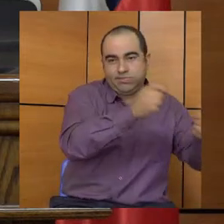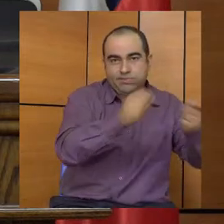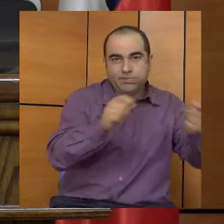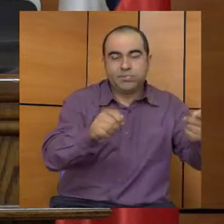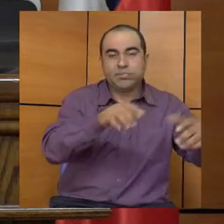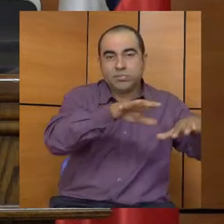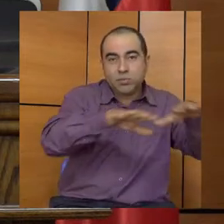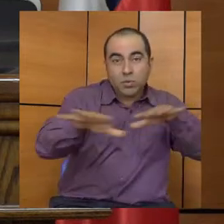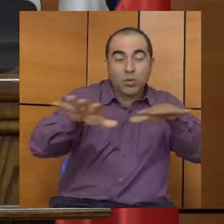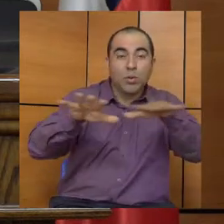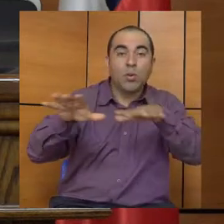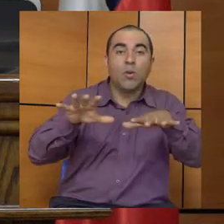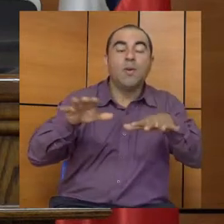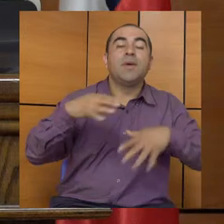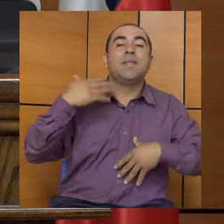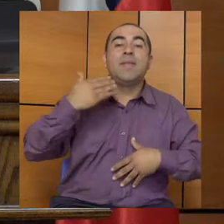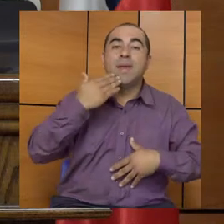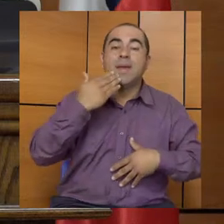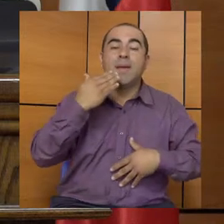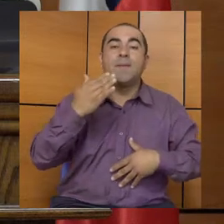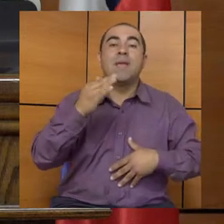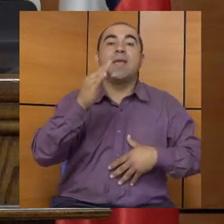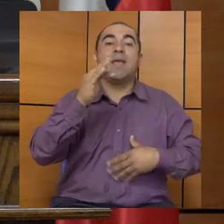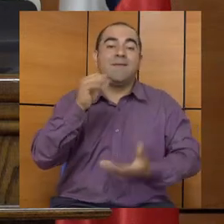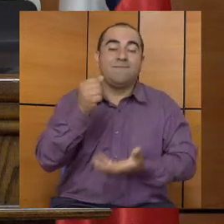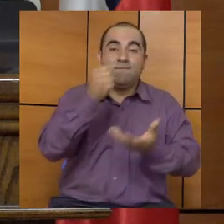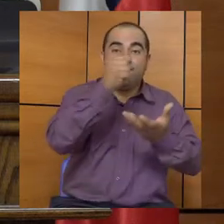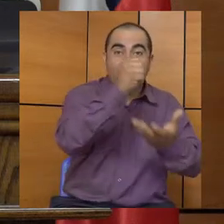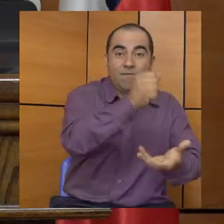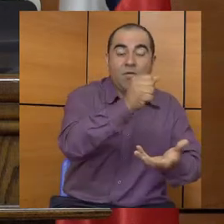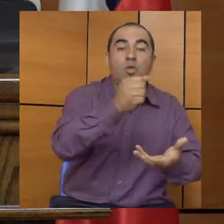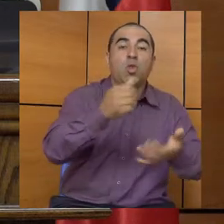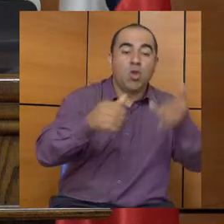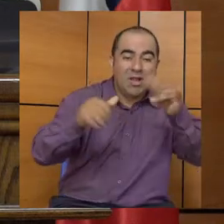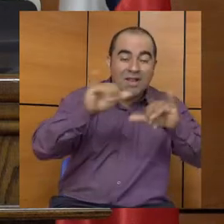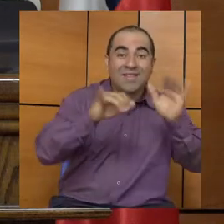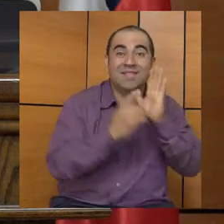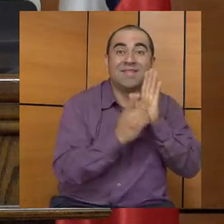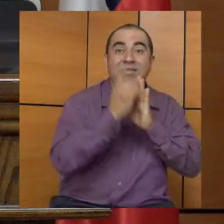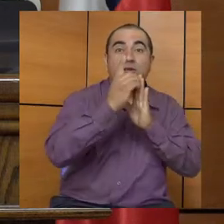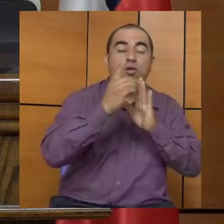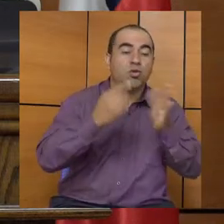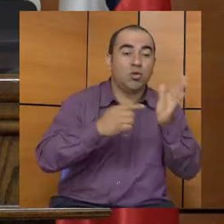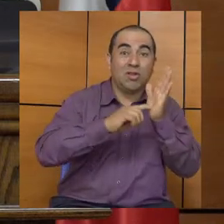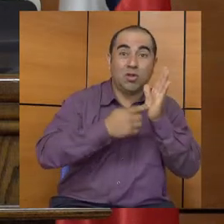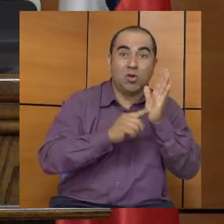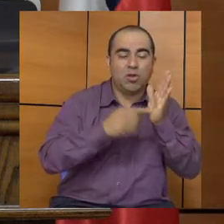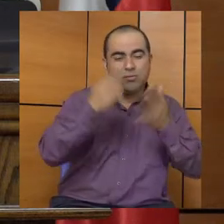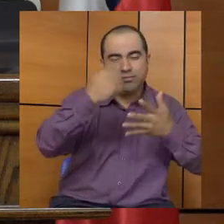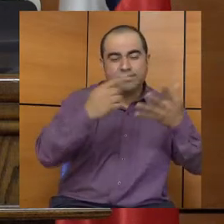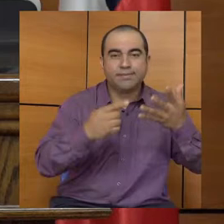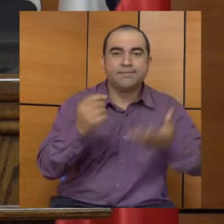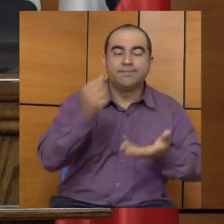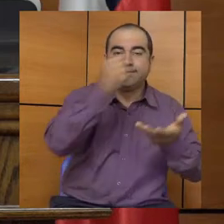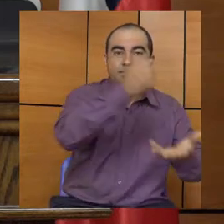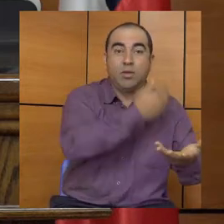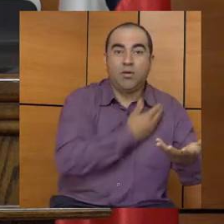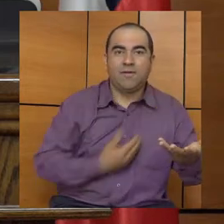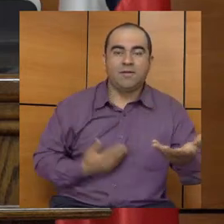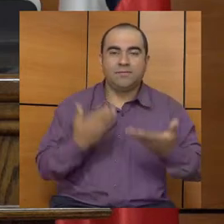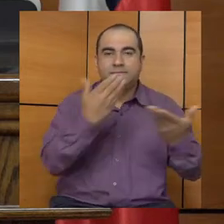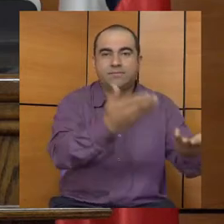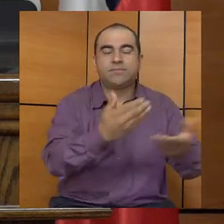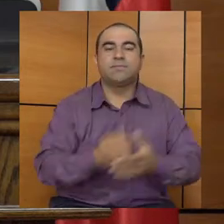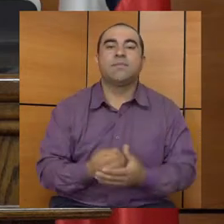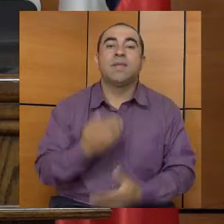Desarrollo, ANID, y el Fondo Nacional de Desarrollo Científico y Tecnológico, FONDECID. Para dar inicio a esta